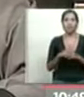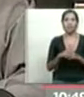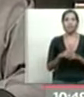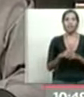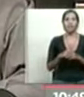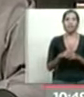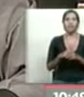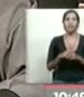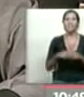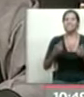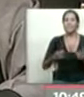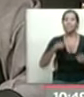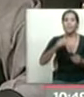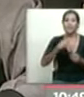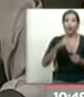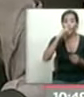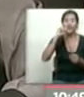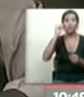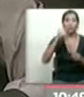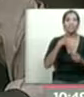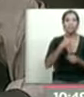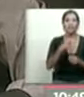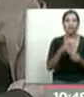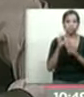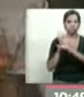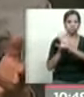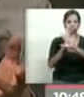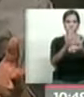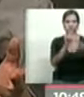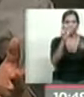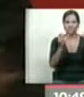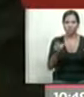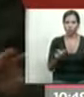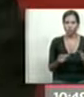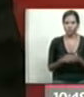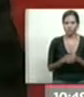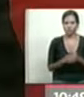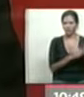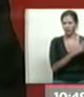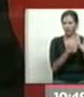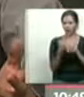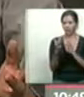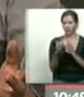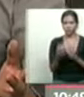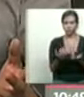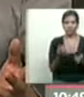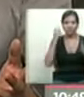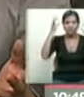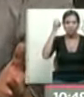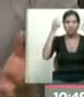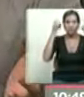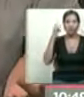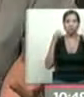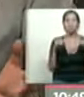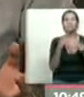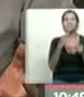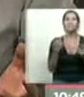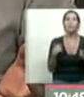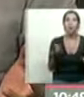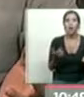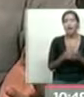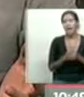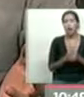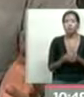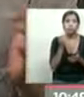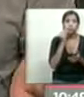Maduro habían pagado gente para que fueran en una caravana migrante. Recuerda. Eso ya lo habían dicho. Se lo olvidó eso. Lo habían dicho. Pero ¿qué tenemos ahí? Un mequetrefe de la